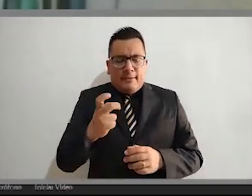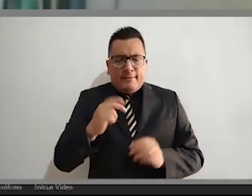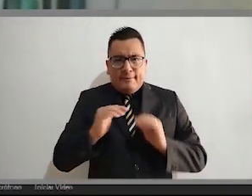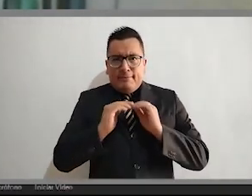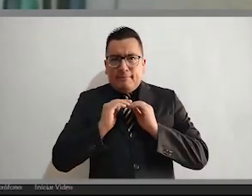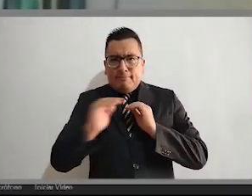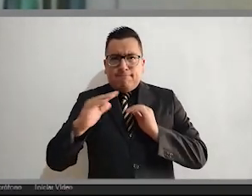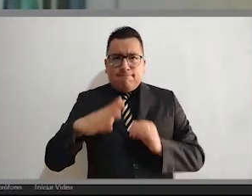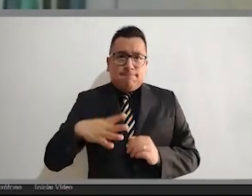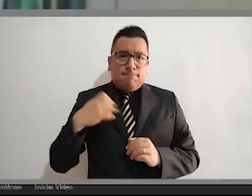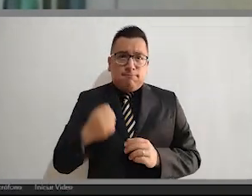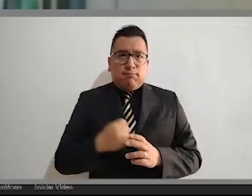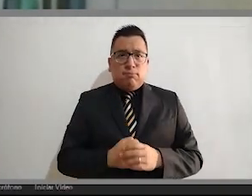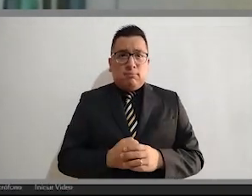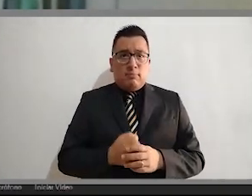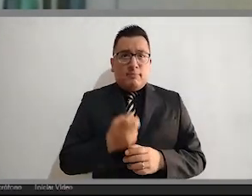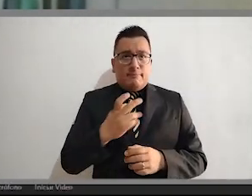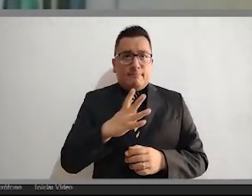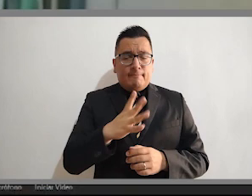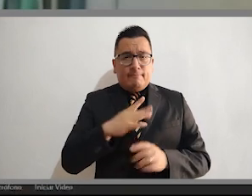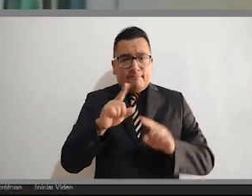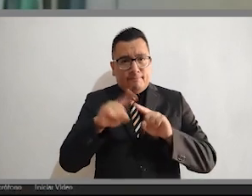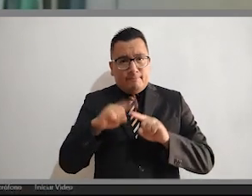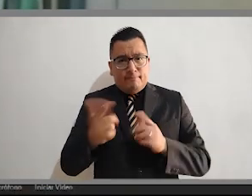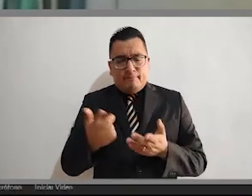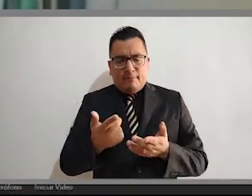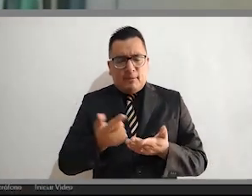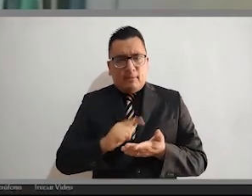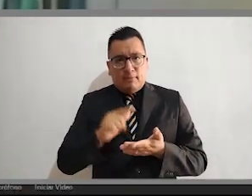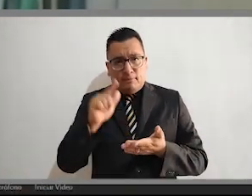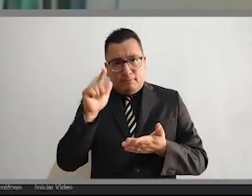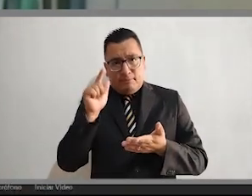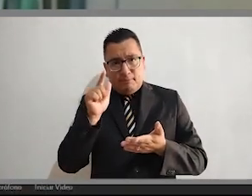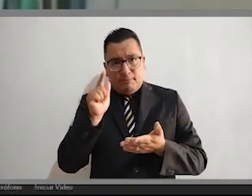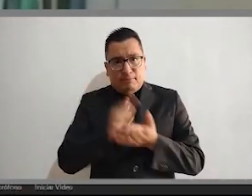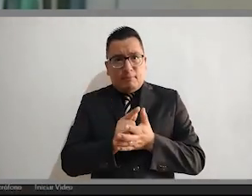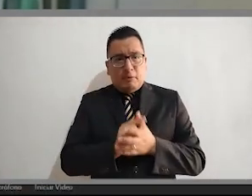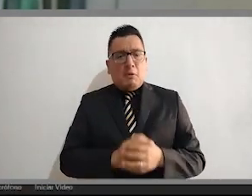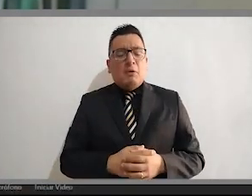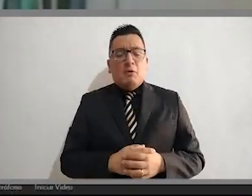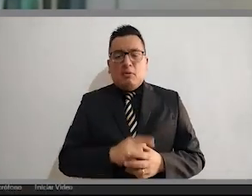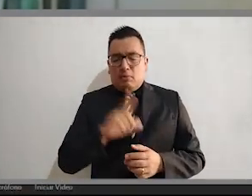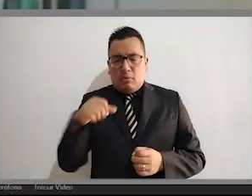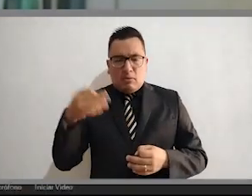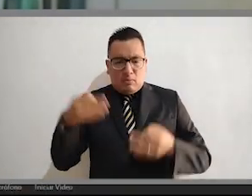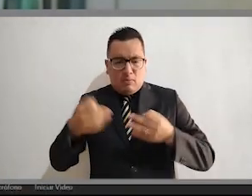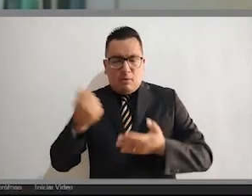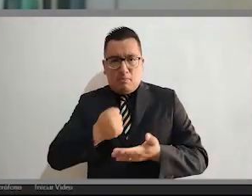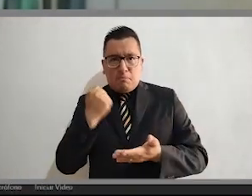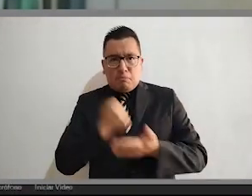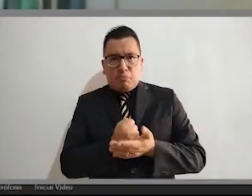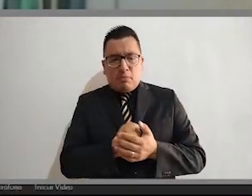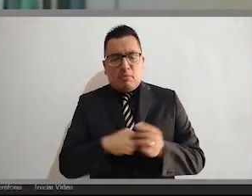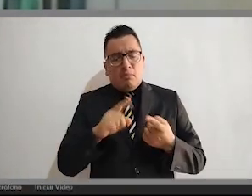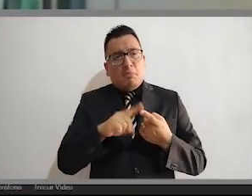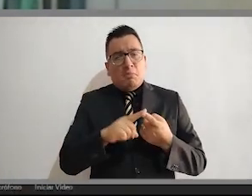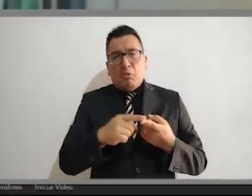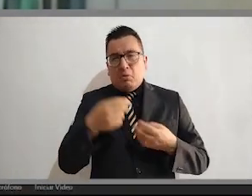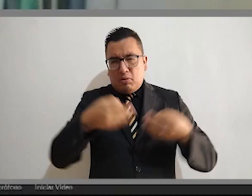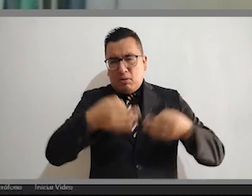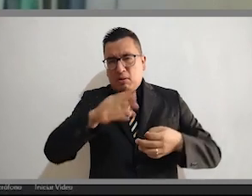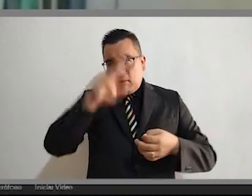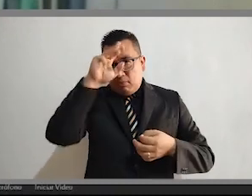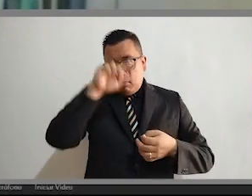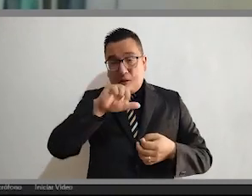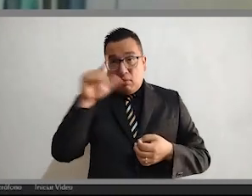la paridad y que a partir de las sentencias que ha emitido, que después confirmó el tribunal, ¿no?, primero Sala Monterrey y